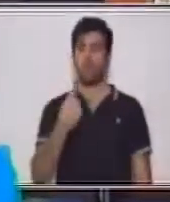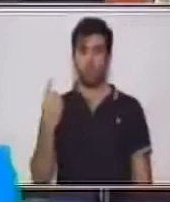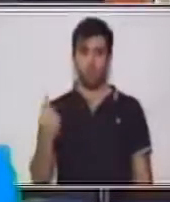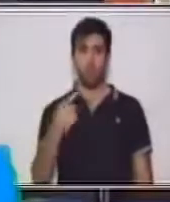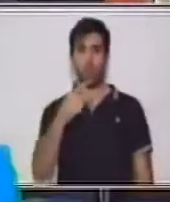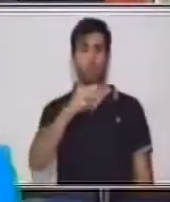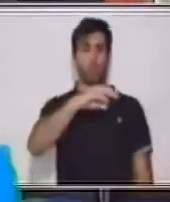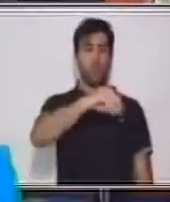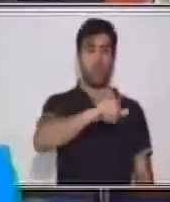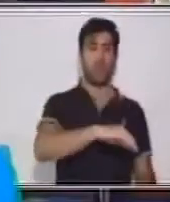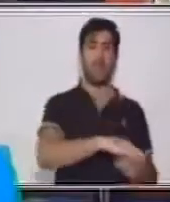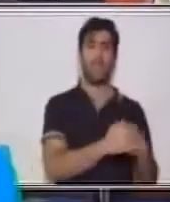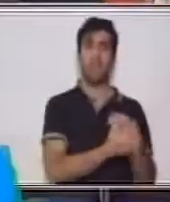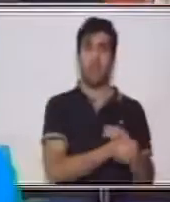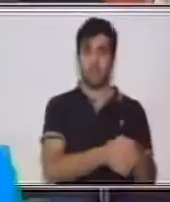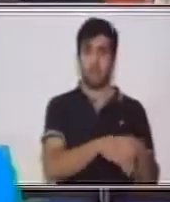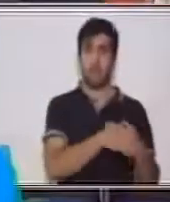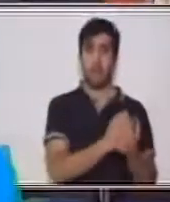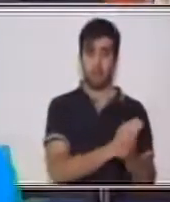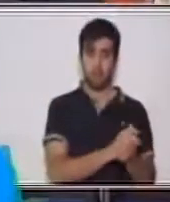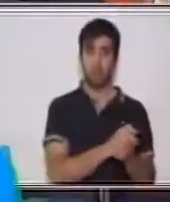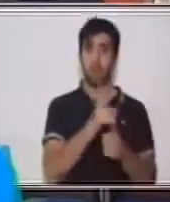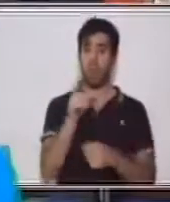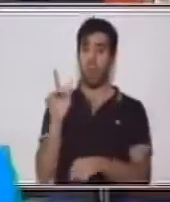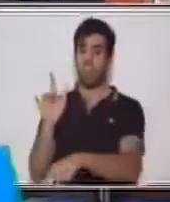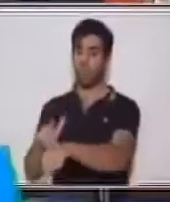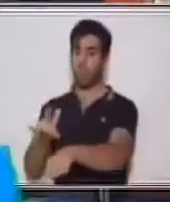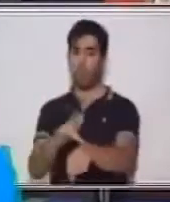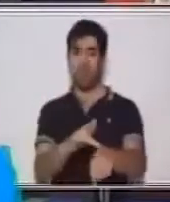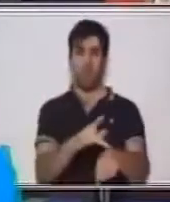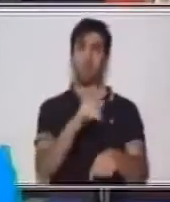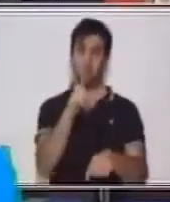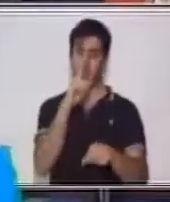jabón y si tocas alguna superficie, utilizar